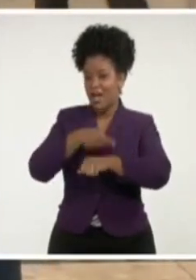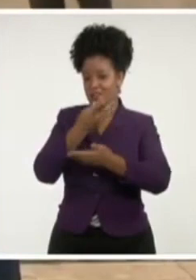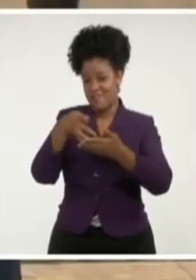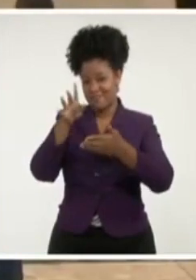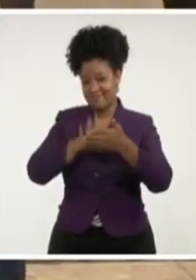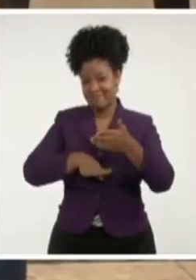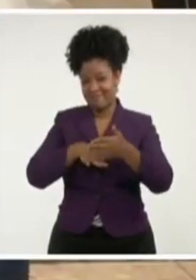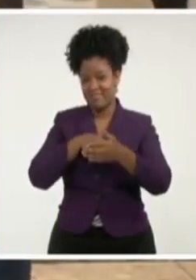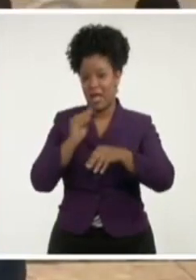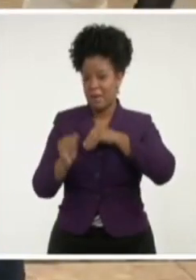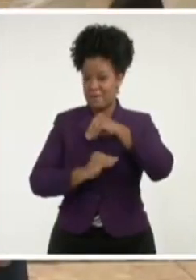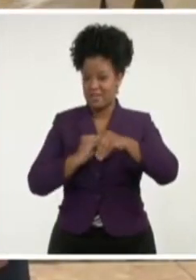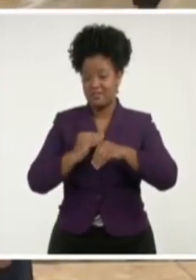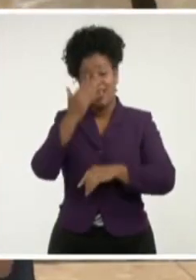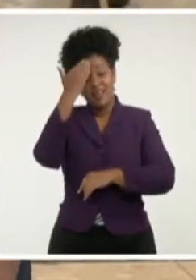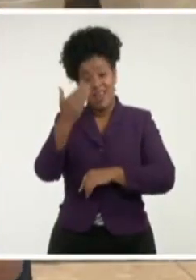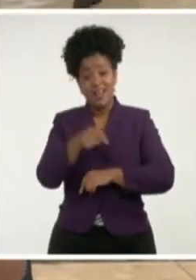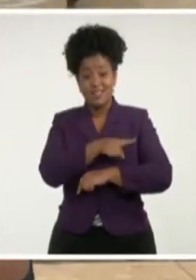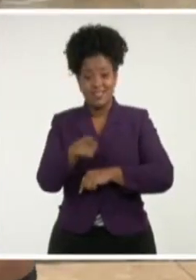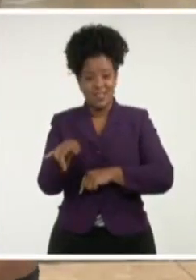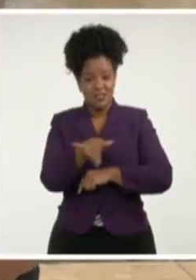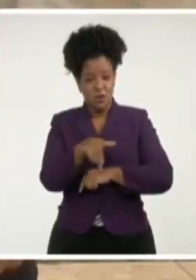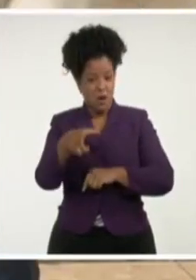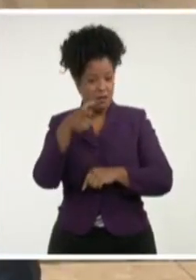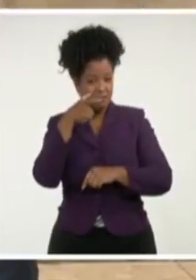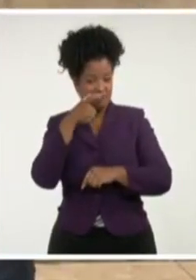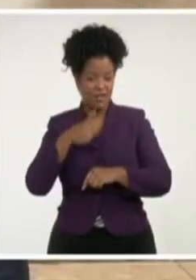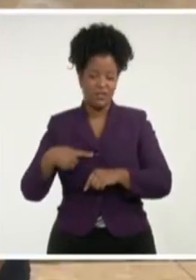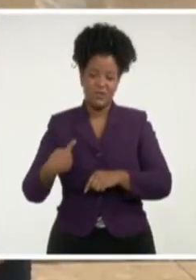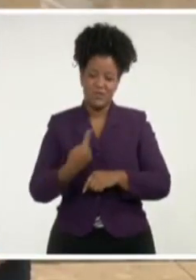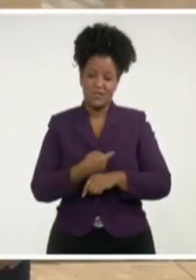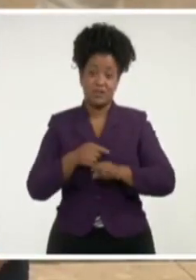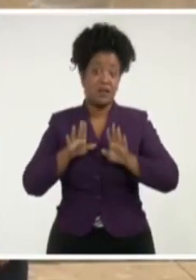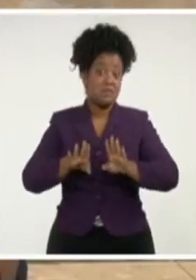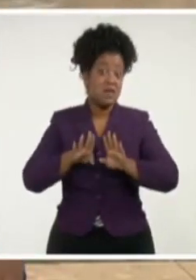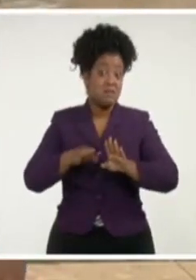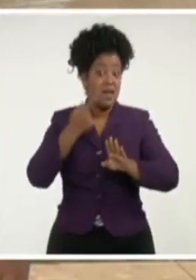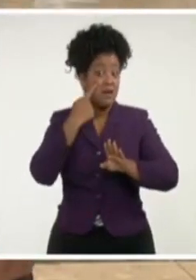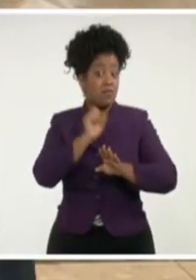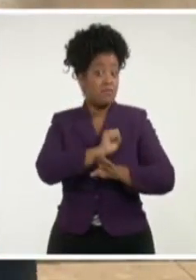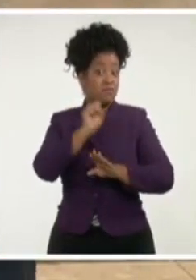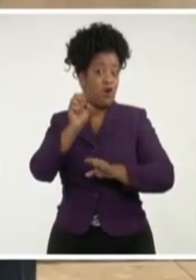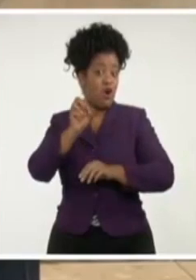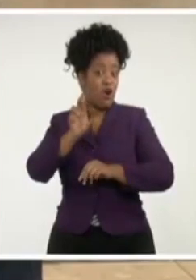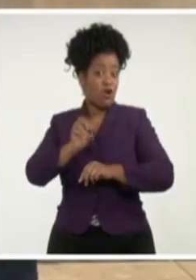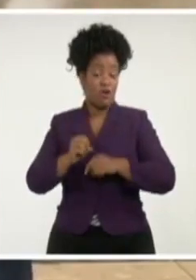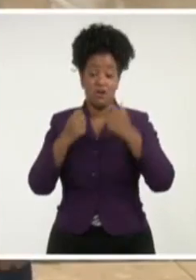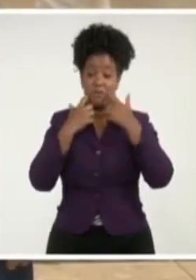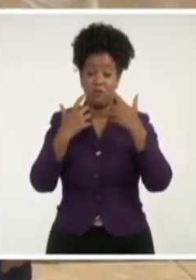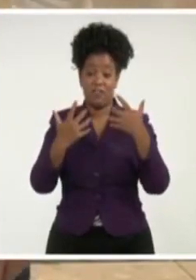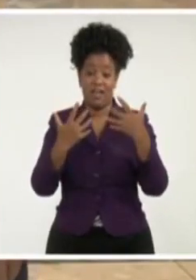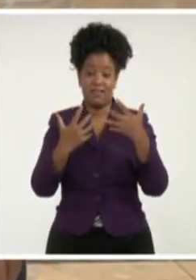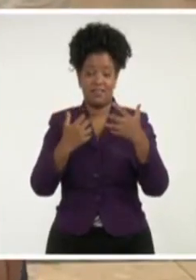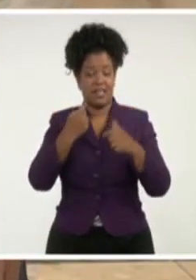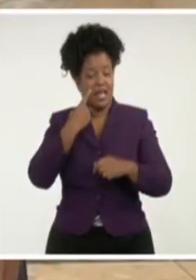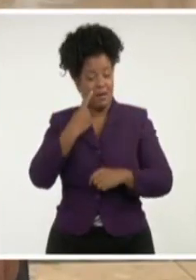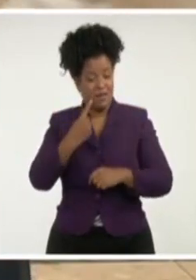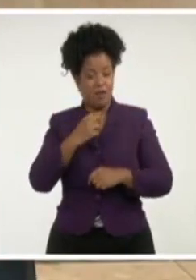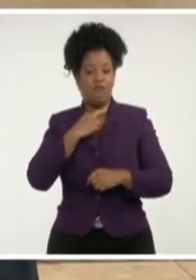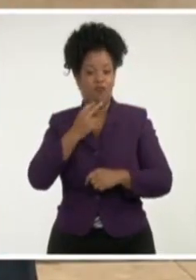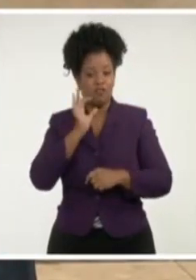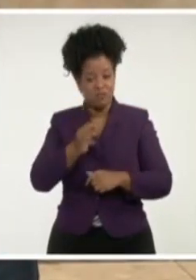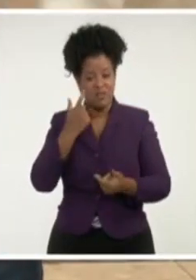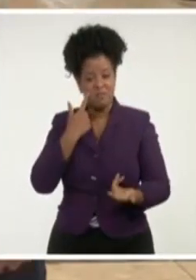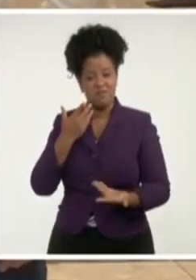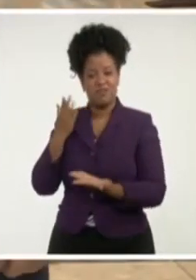Evian. Gracias a ti, gracias a ustedes también por haber estado con nosotros, así que esperemos ese momento cumbre de Mijaín, que le va a poner voz Evian Guerra